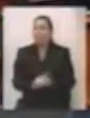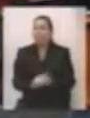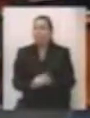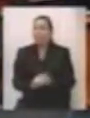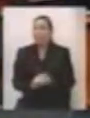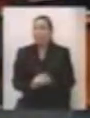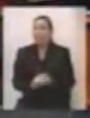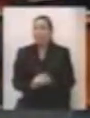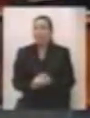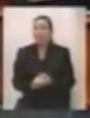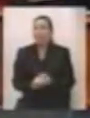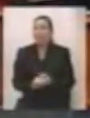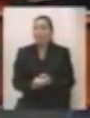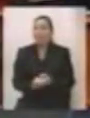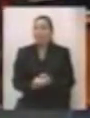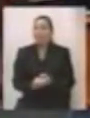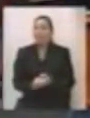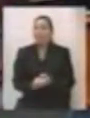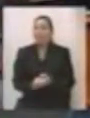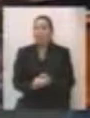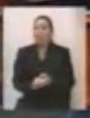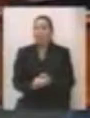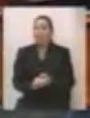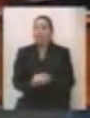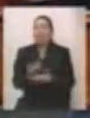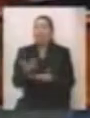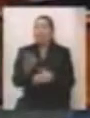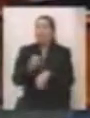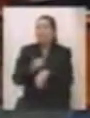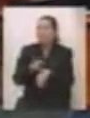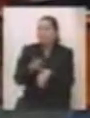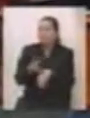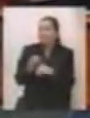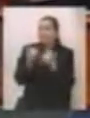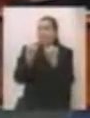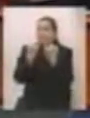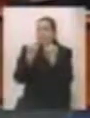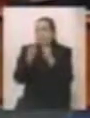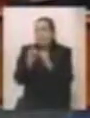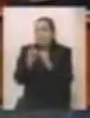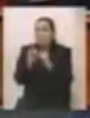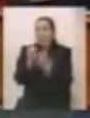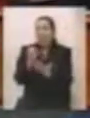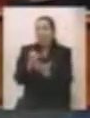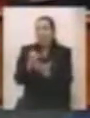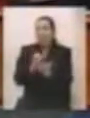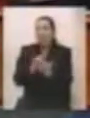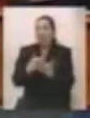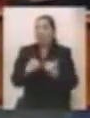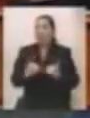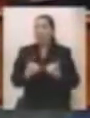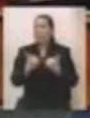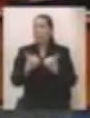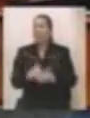a aconsejar, a informar a las personas contratantes, mayores de edad,